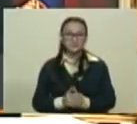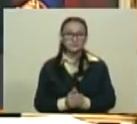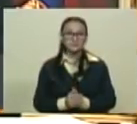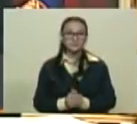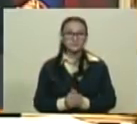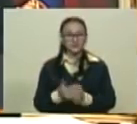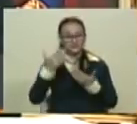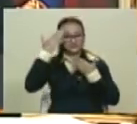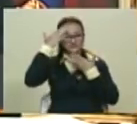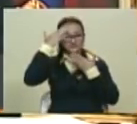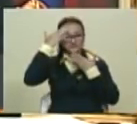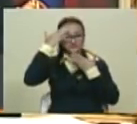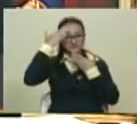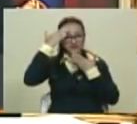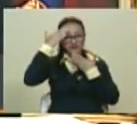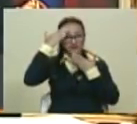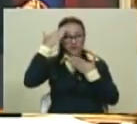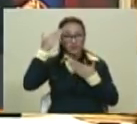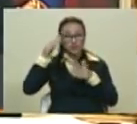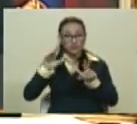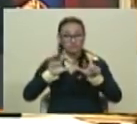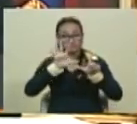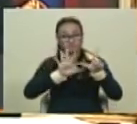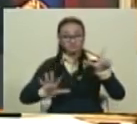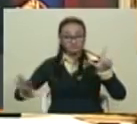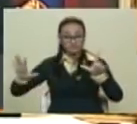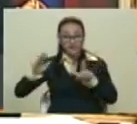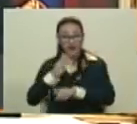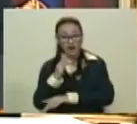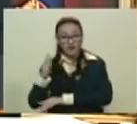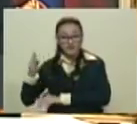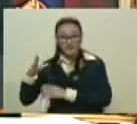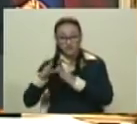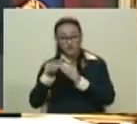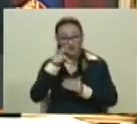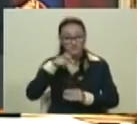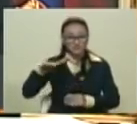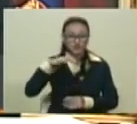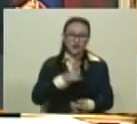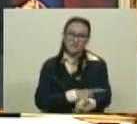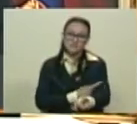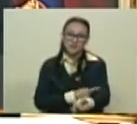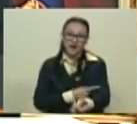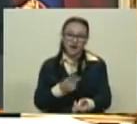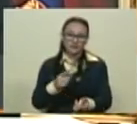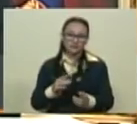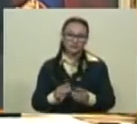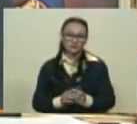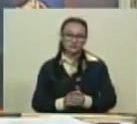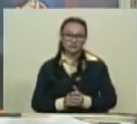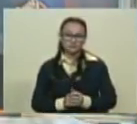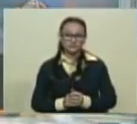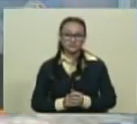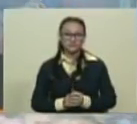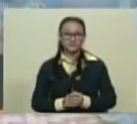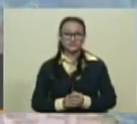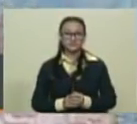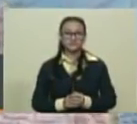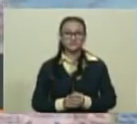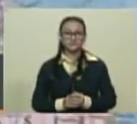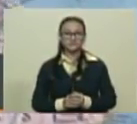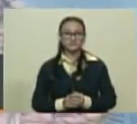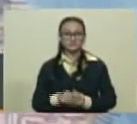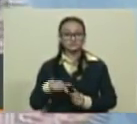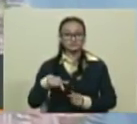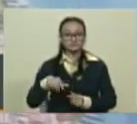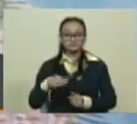Un saludo también en América Latina y el Caribe a todos nuestros compatriotas y hermanos de esta